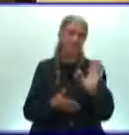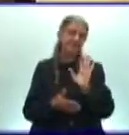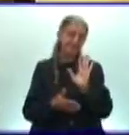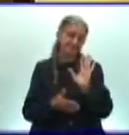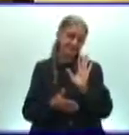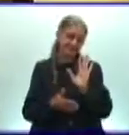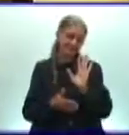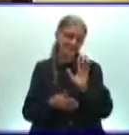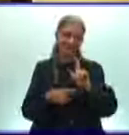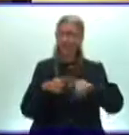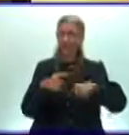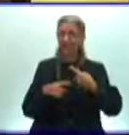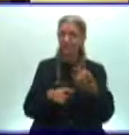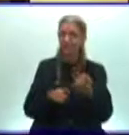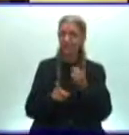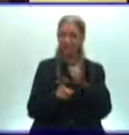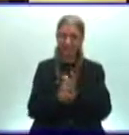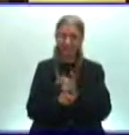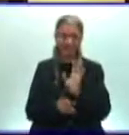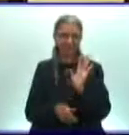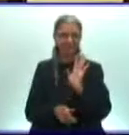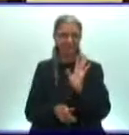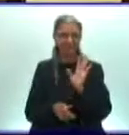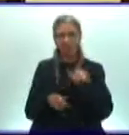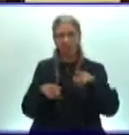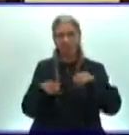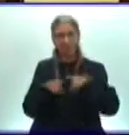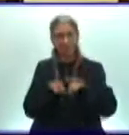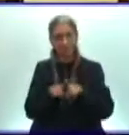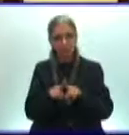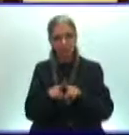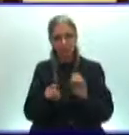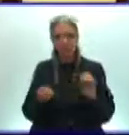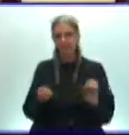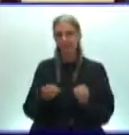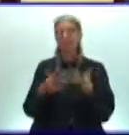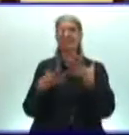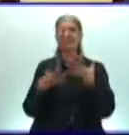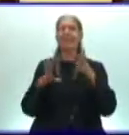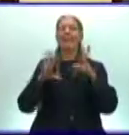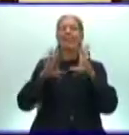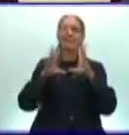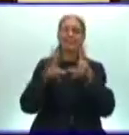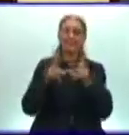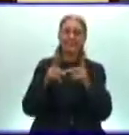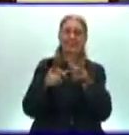de ustedes hasta un próximo encuentro para juntos seguir descubriendo el